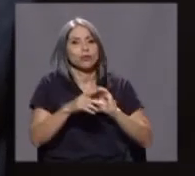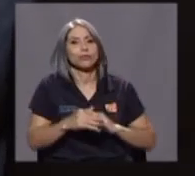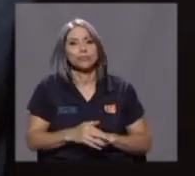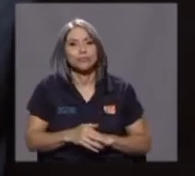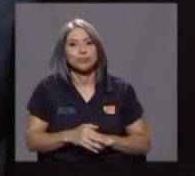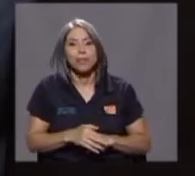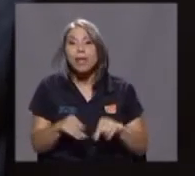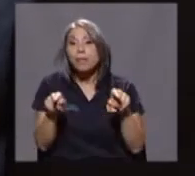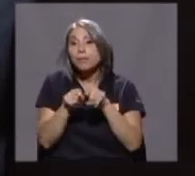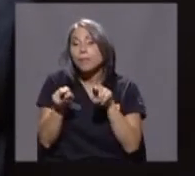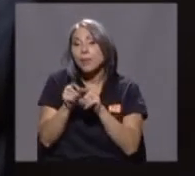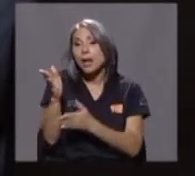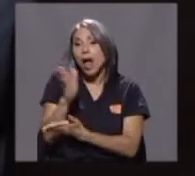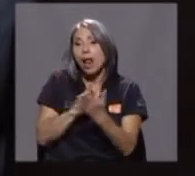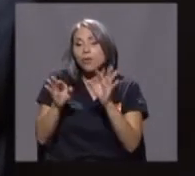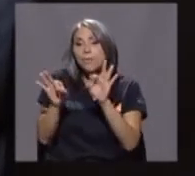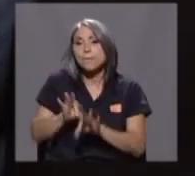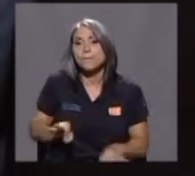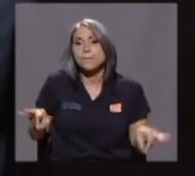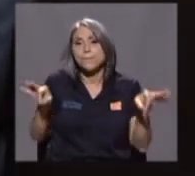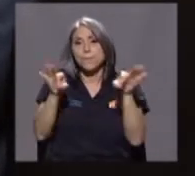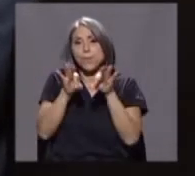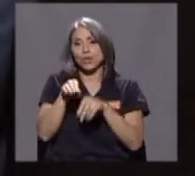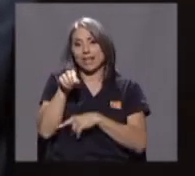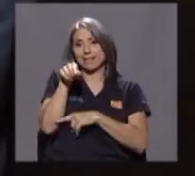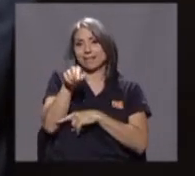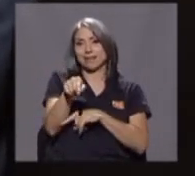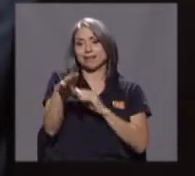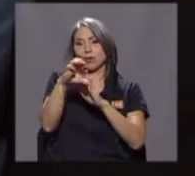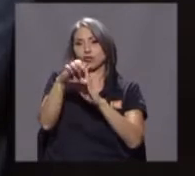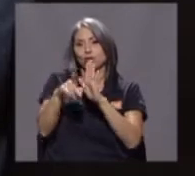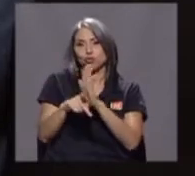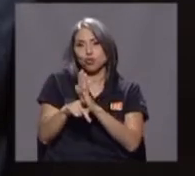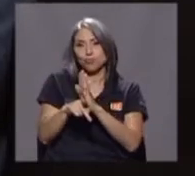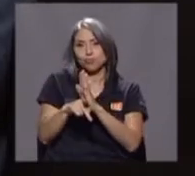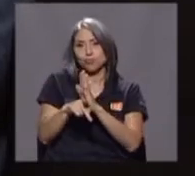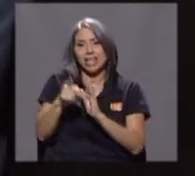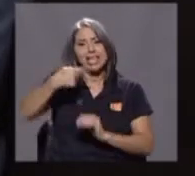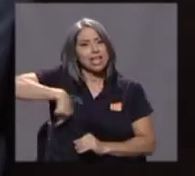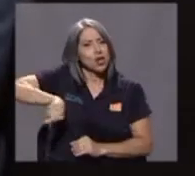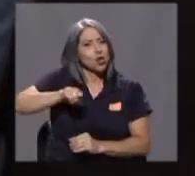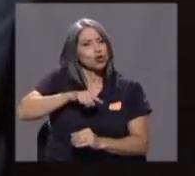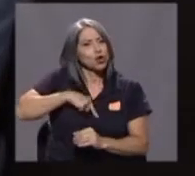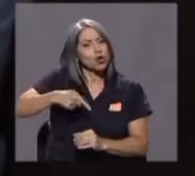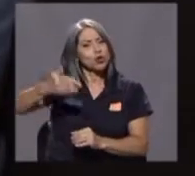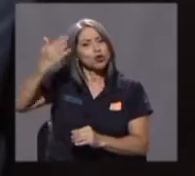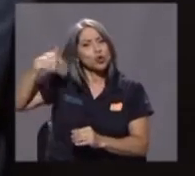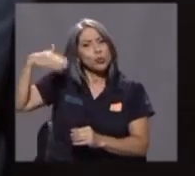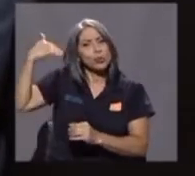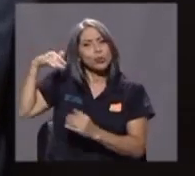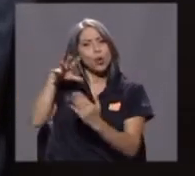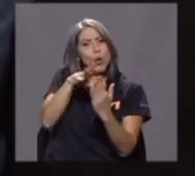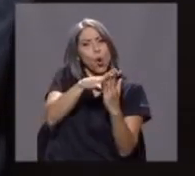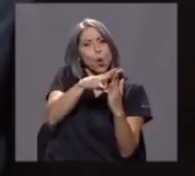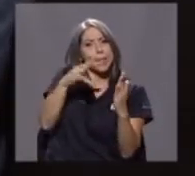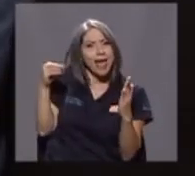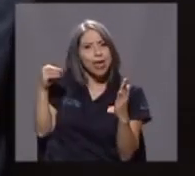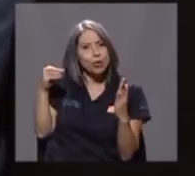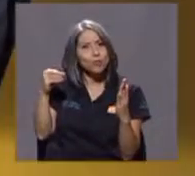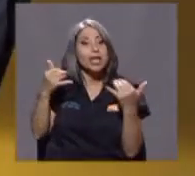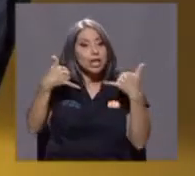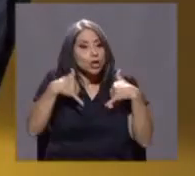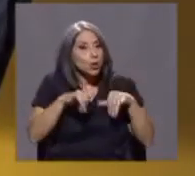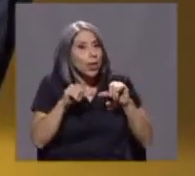aspecto relevante que tiene esta Constitución y que nosotros hemos copiado desde entonces y en alguna medida se mantiene en la Constitución